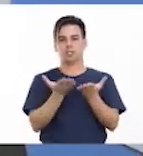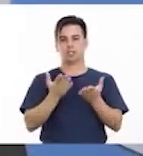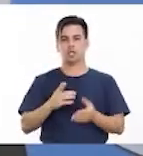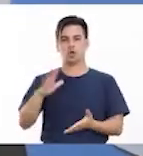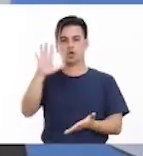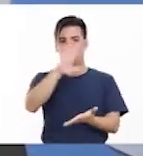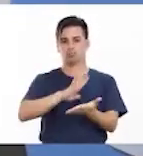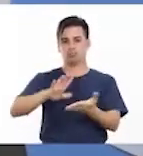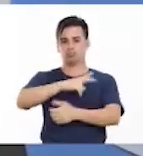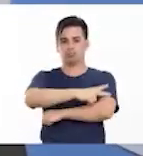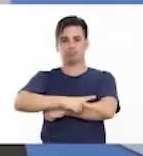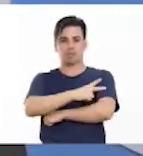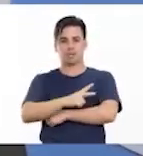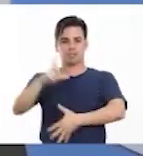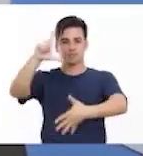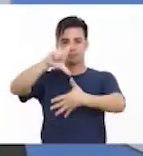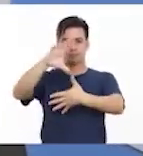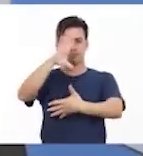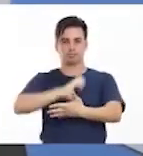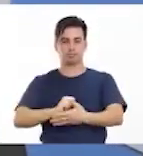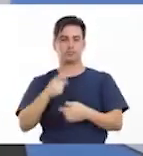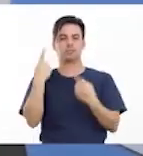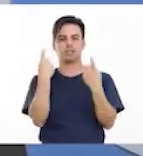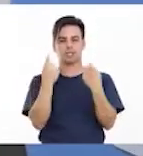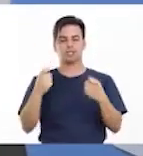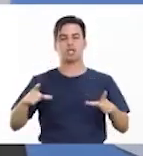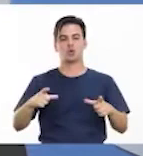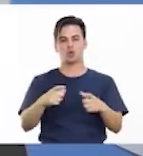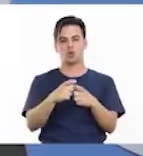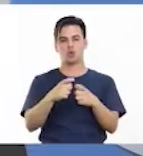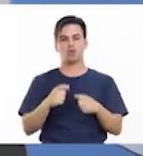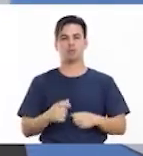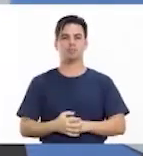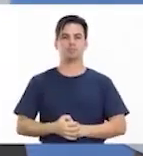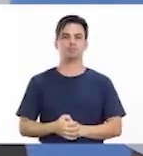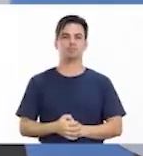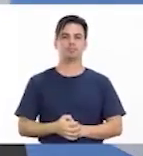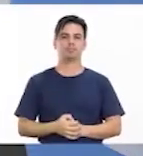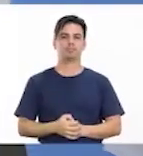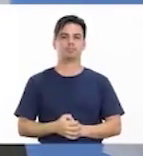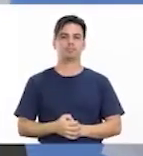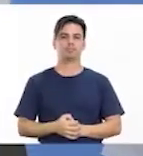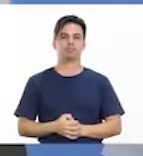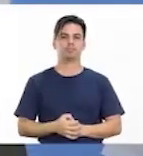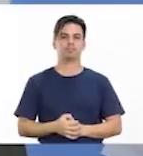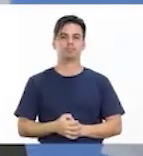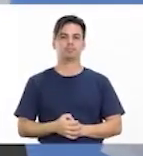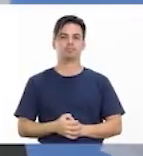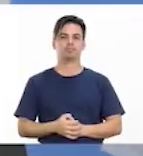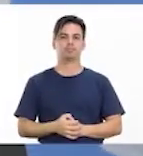poder impulsar un desarrollo en la región, era necesaria la unidad.